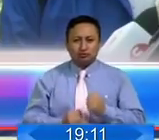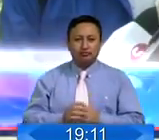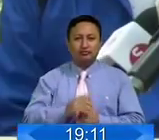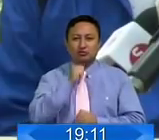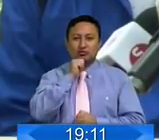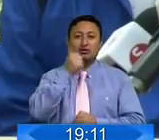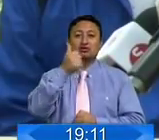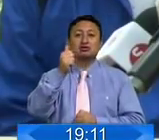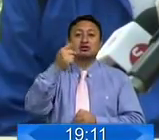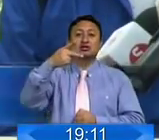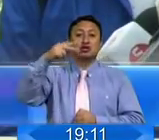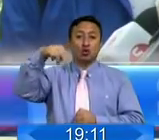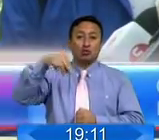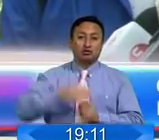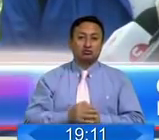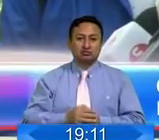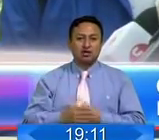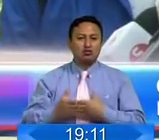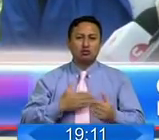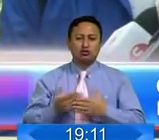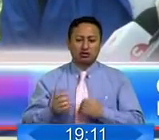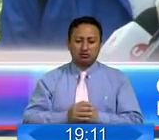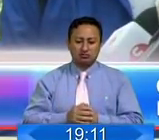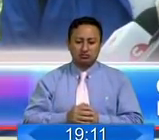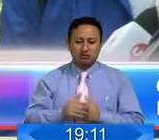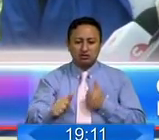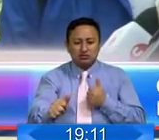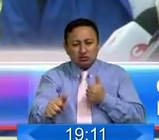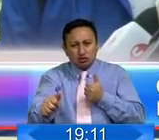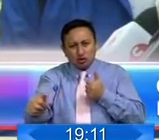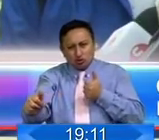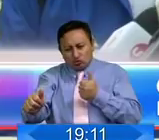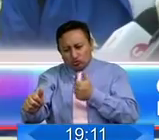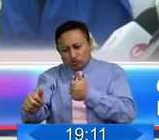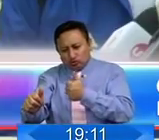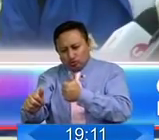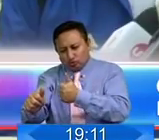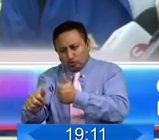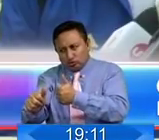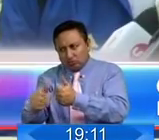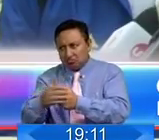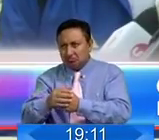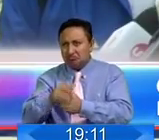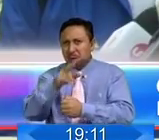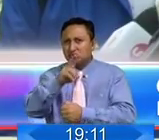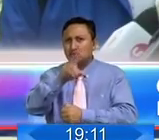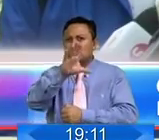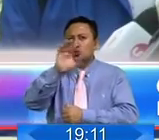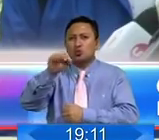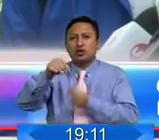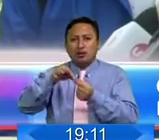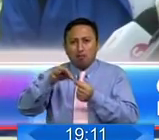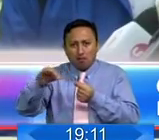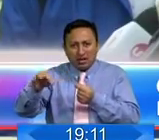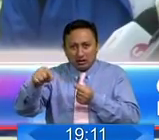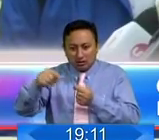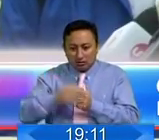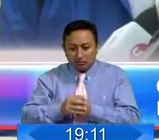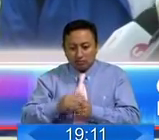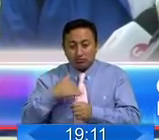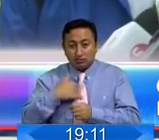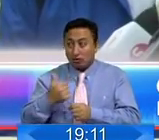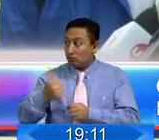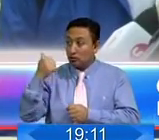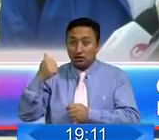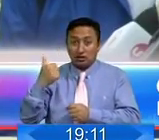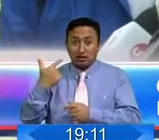ya faltando más o menos 250 metros ya me despegué de la otra china